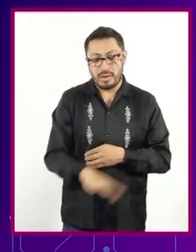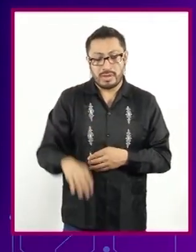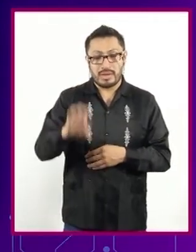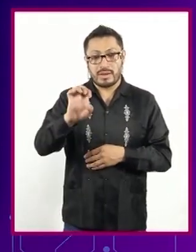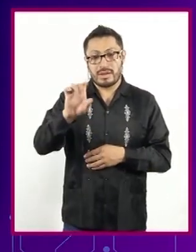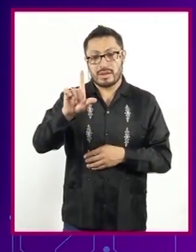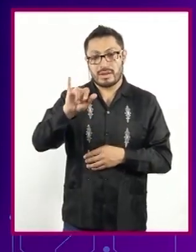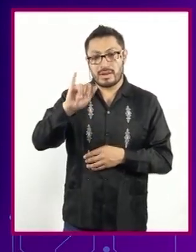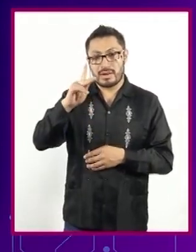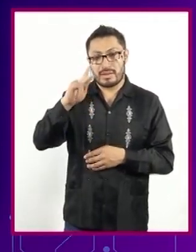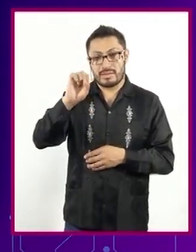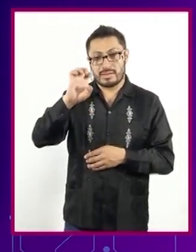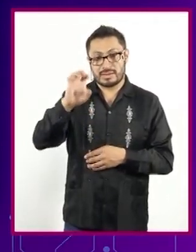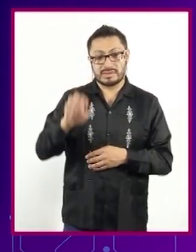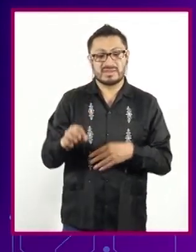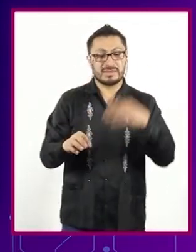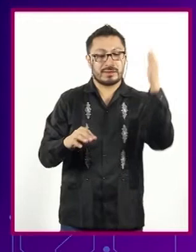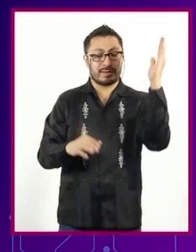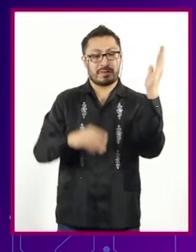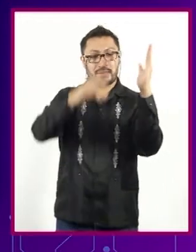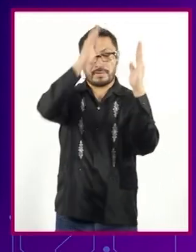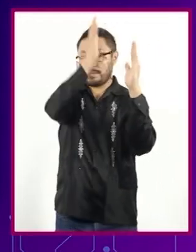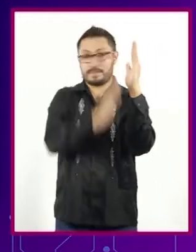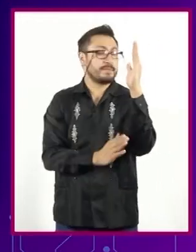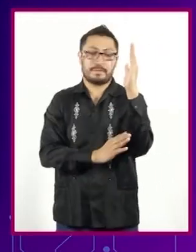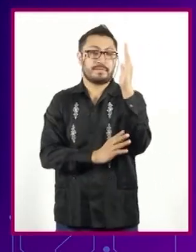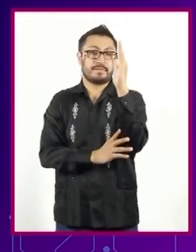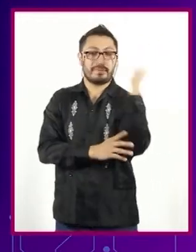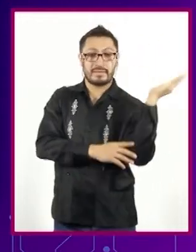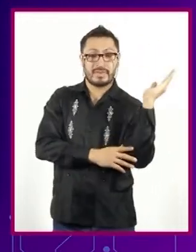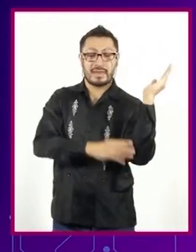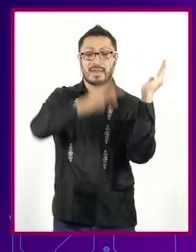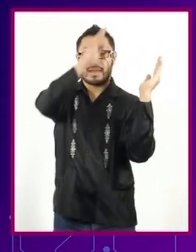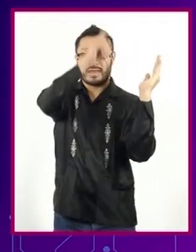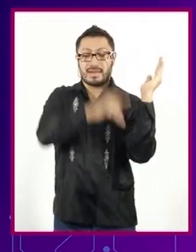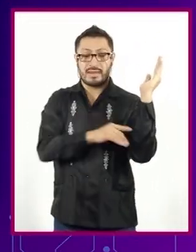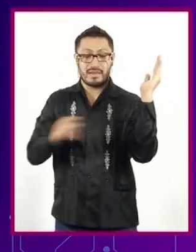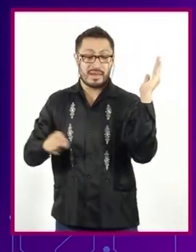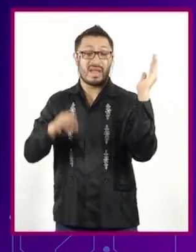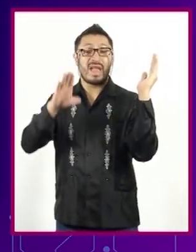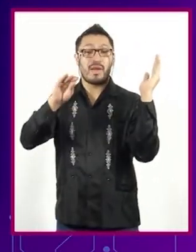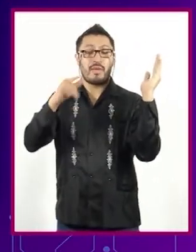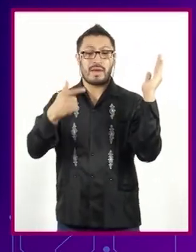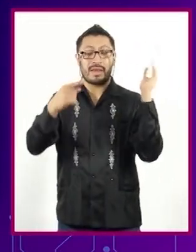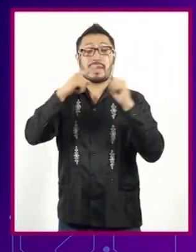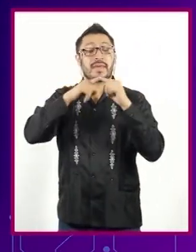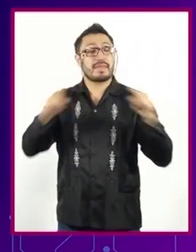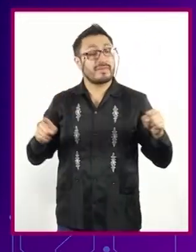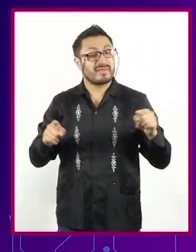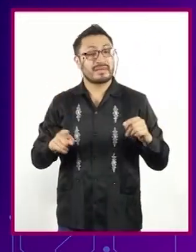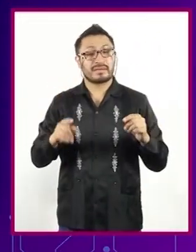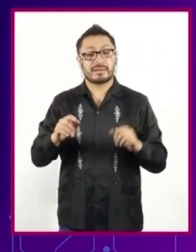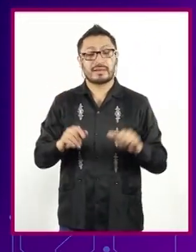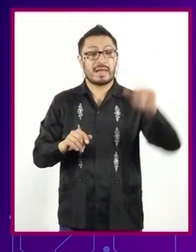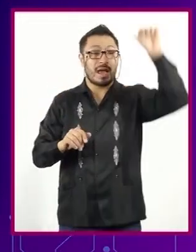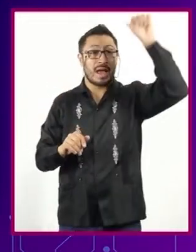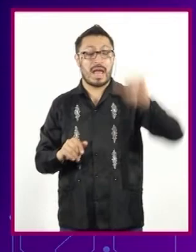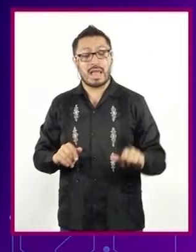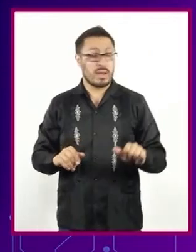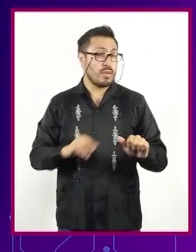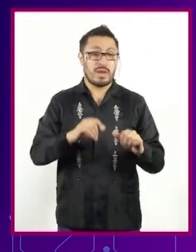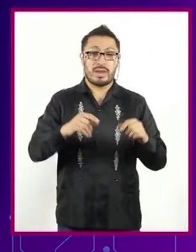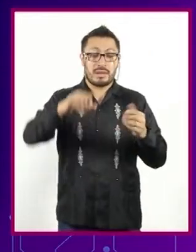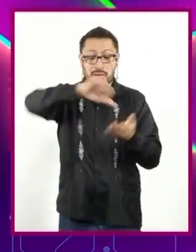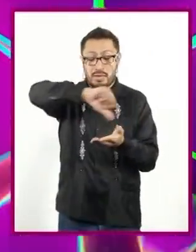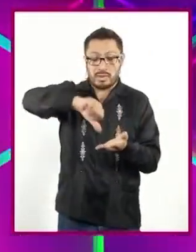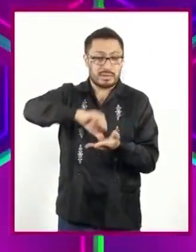la base y el eje no es recto, es decir, diferente de 90 grados, y la altura no pasa por el centro